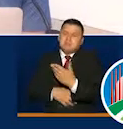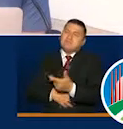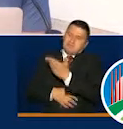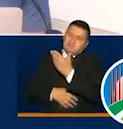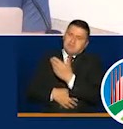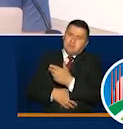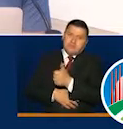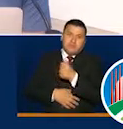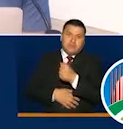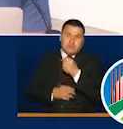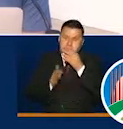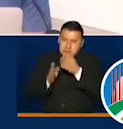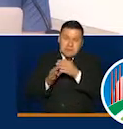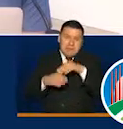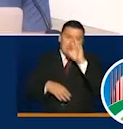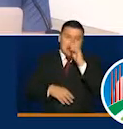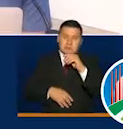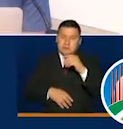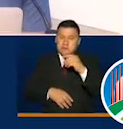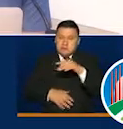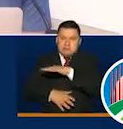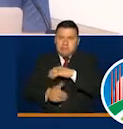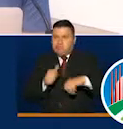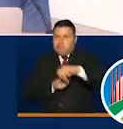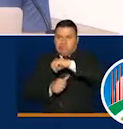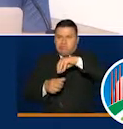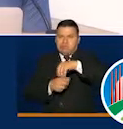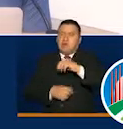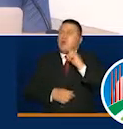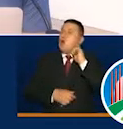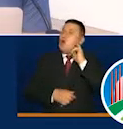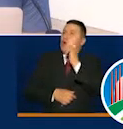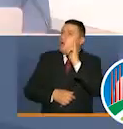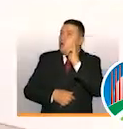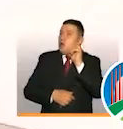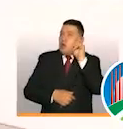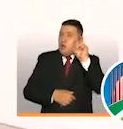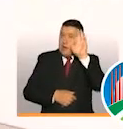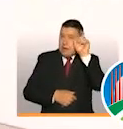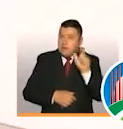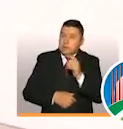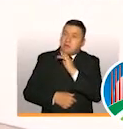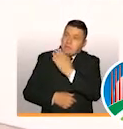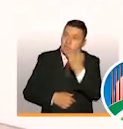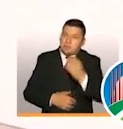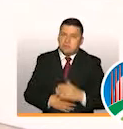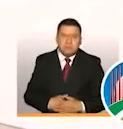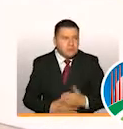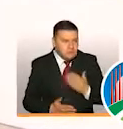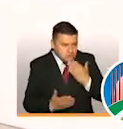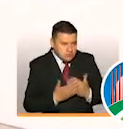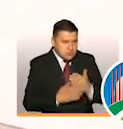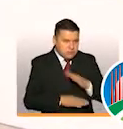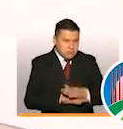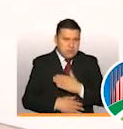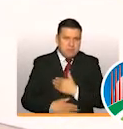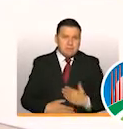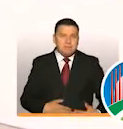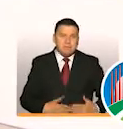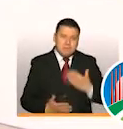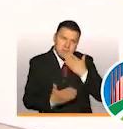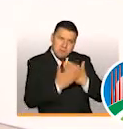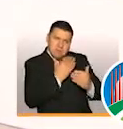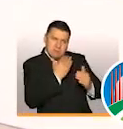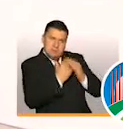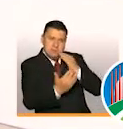aprobación de microcréditos puesta en funcionamiento del banco de maquinaria y la importante aprobación del plan de desarrollo justo antes de iniciar la cuarentena